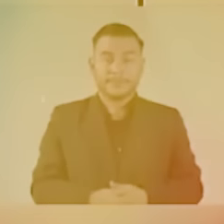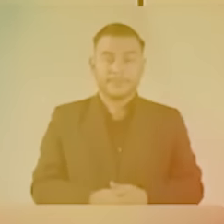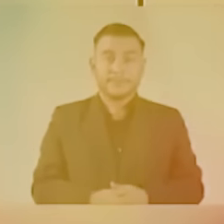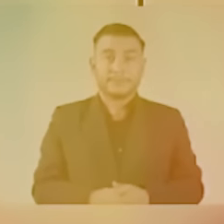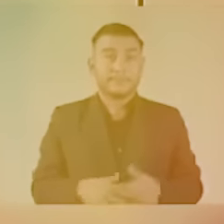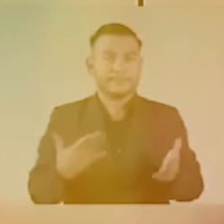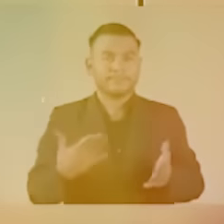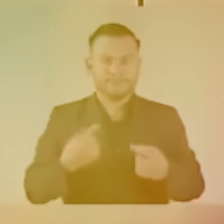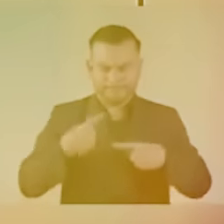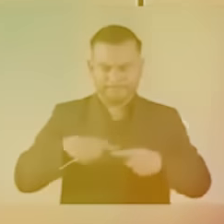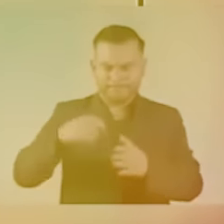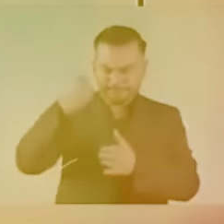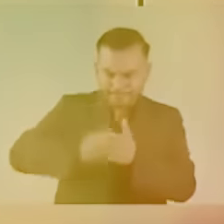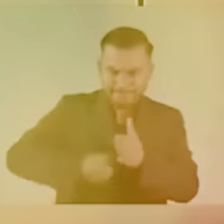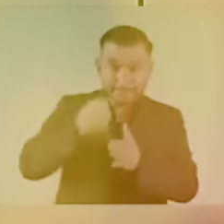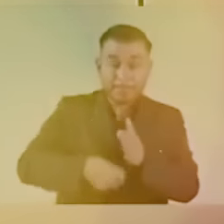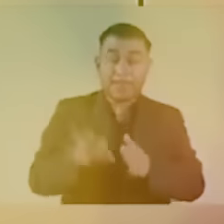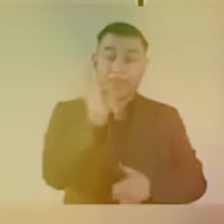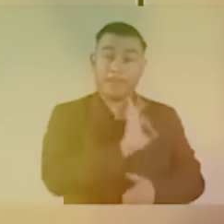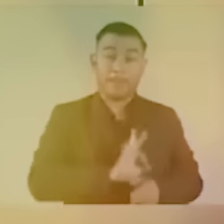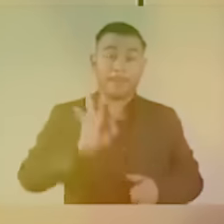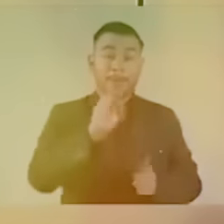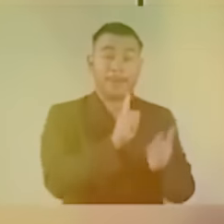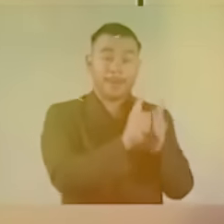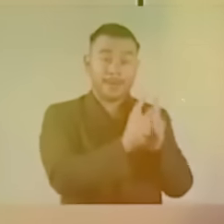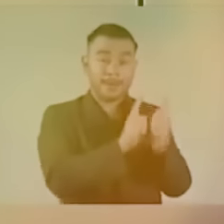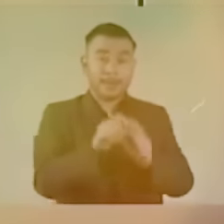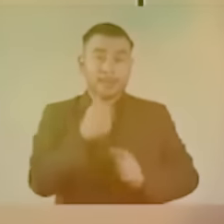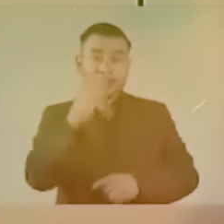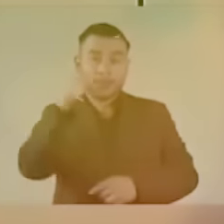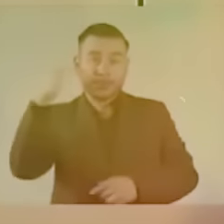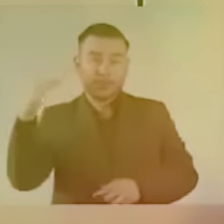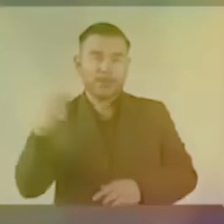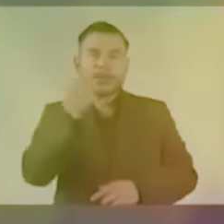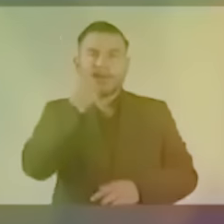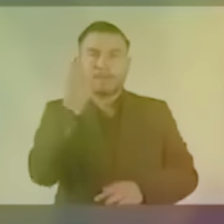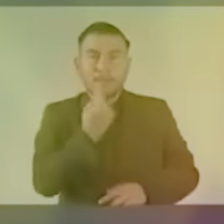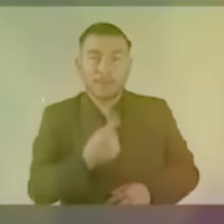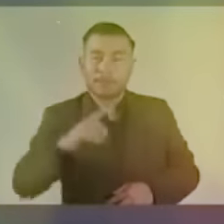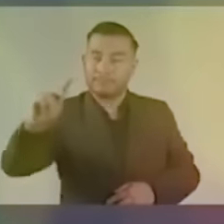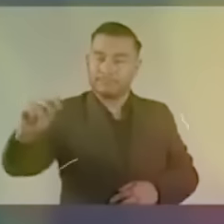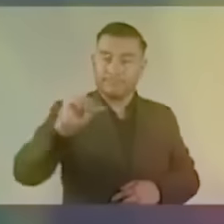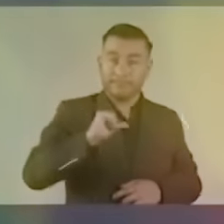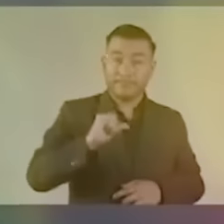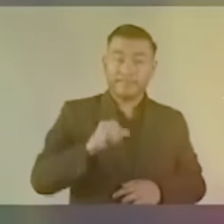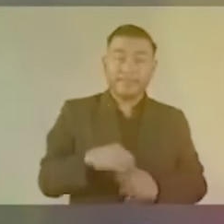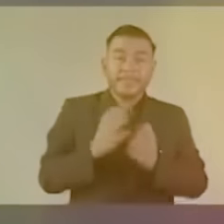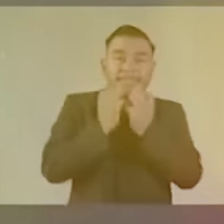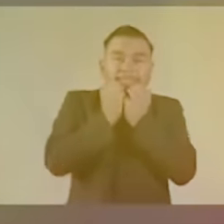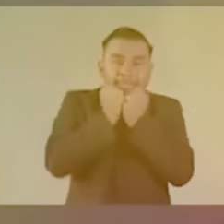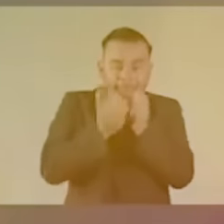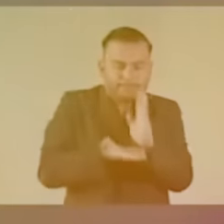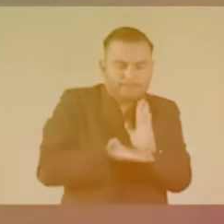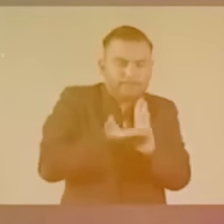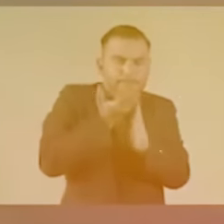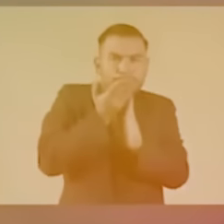nos hemos dedicado a hacer las mejores relaciones para nuestro país, a buscar inversión, a garantizar que nuestro país crezca